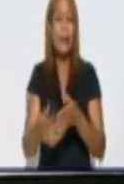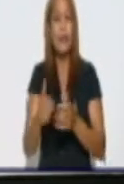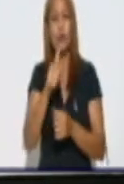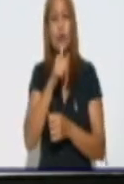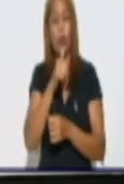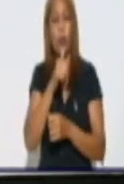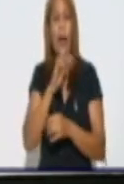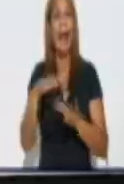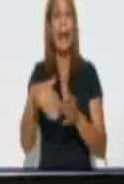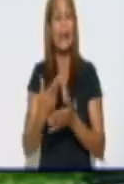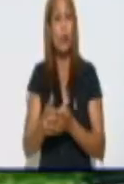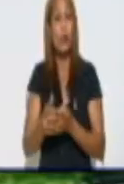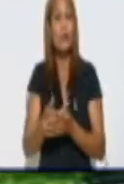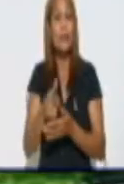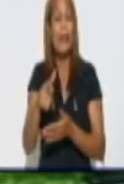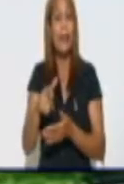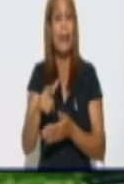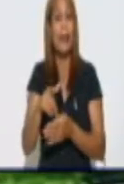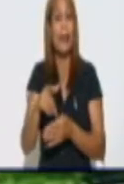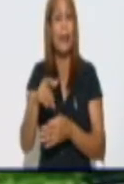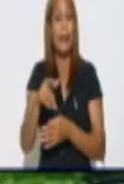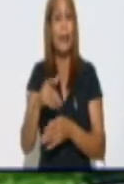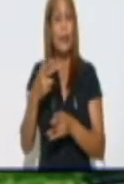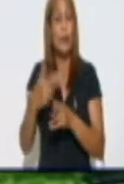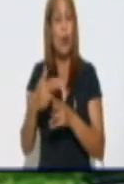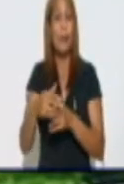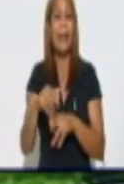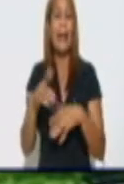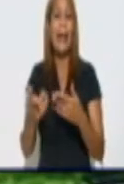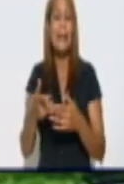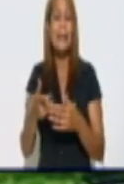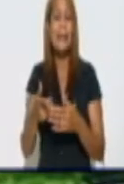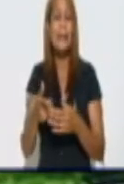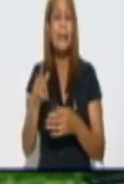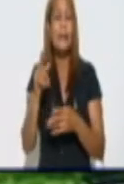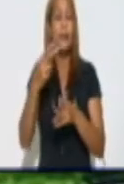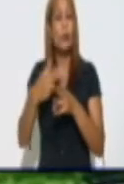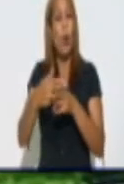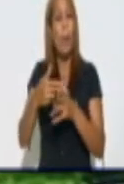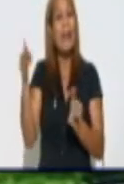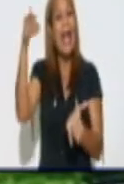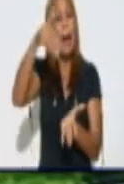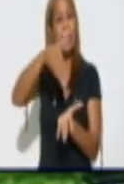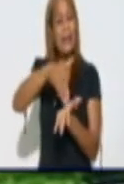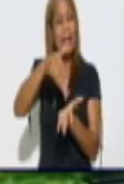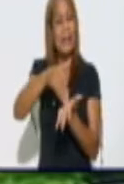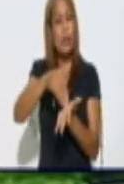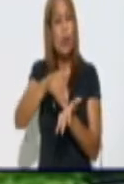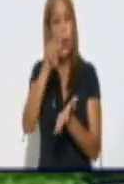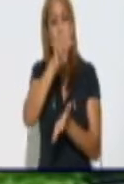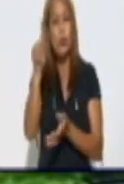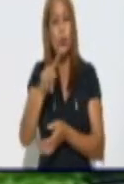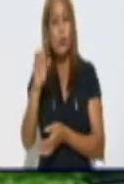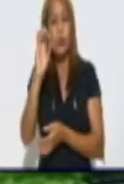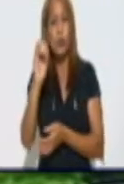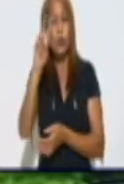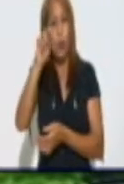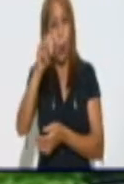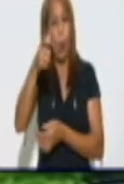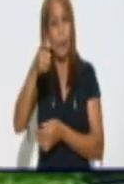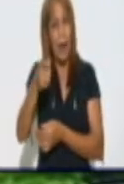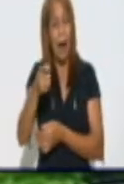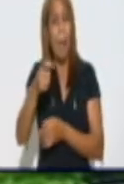Es En Zona, no es transfer móvil. No es transfer móvil. En Zona. ¿Por qué tiene que ser por En Zona y